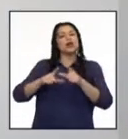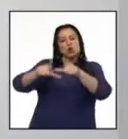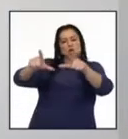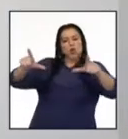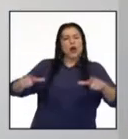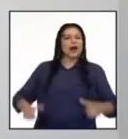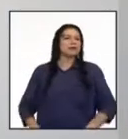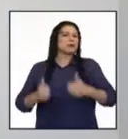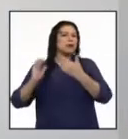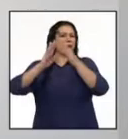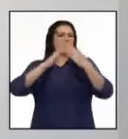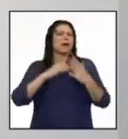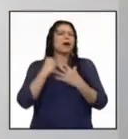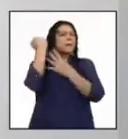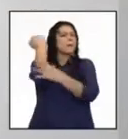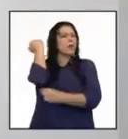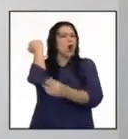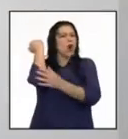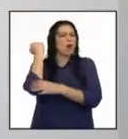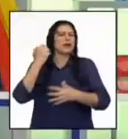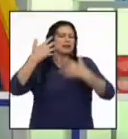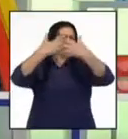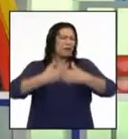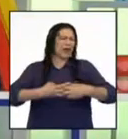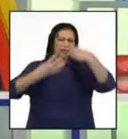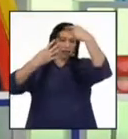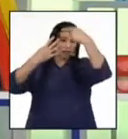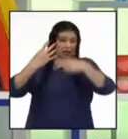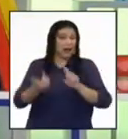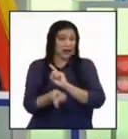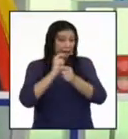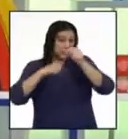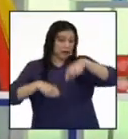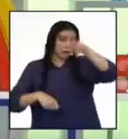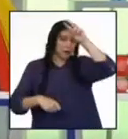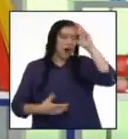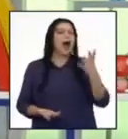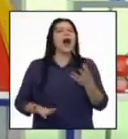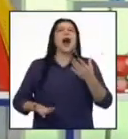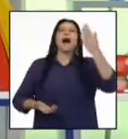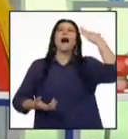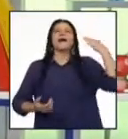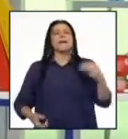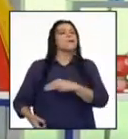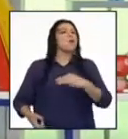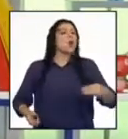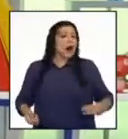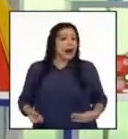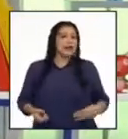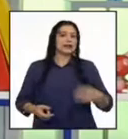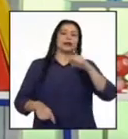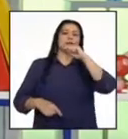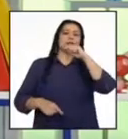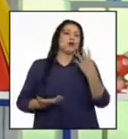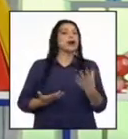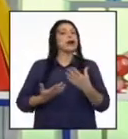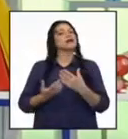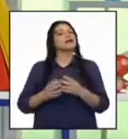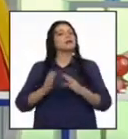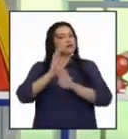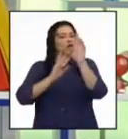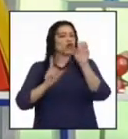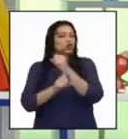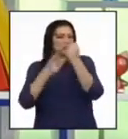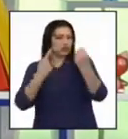marginales, industrialización, entre otros. De acuerdo al entonces Ministerio de la Mujer y Desarrollo Social, MIMDES 2009,